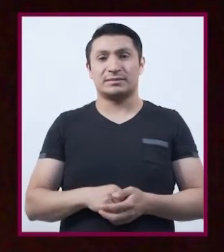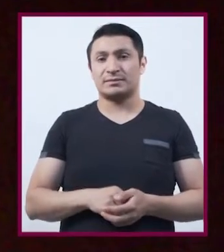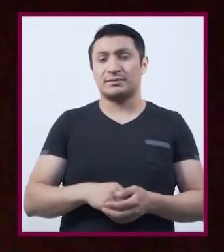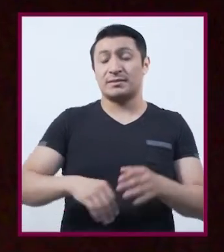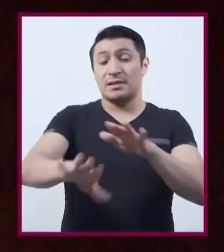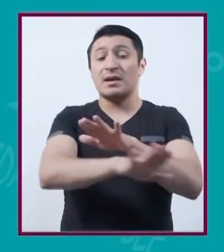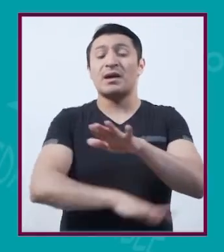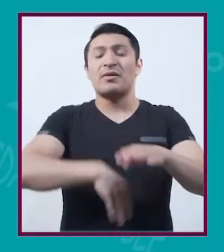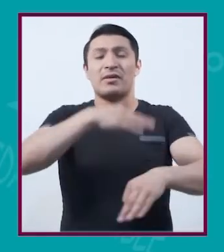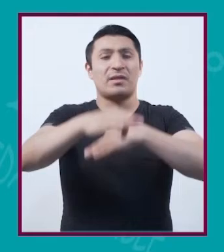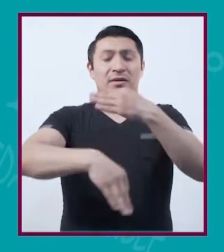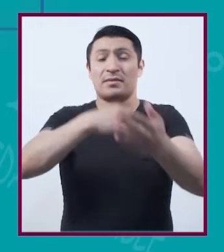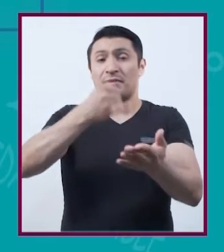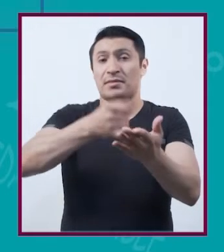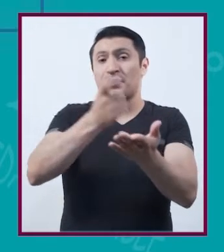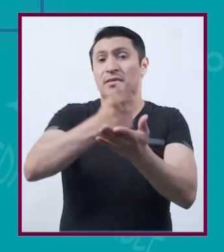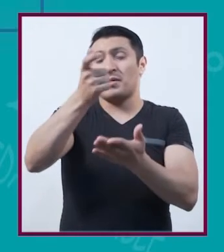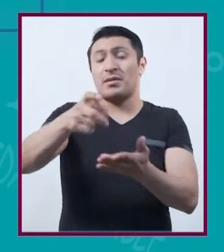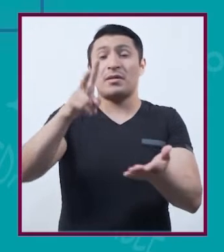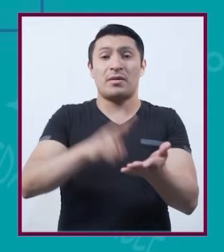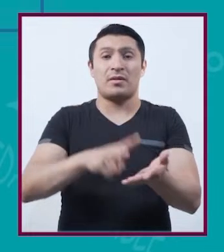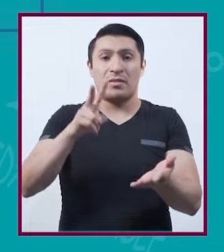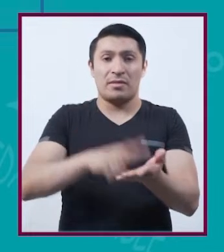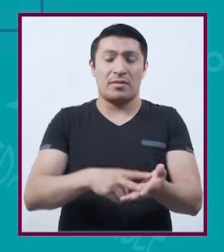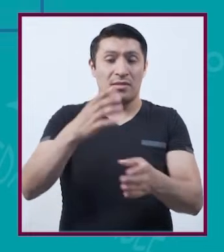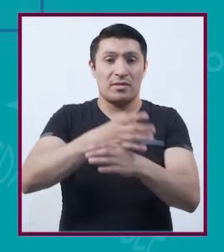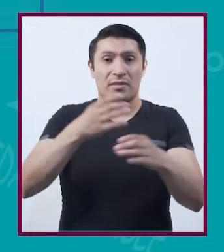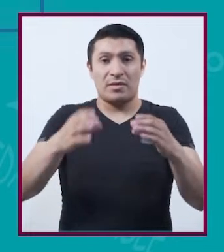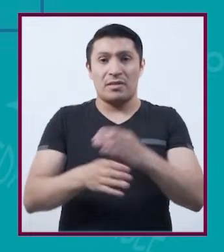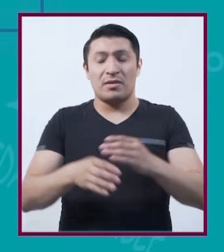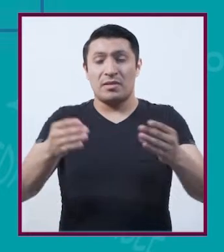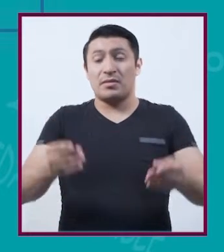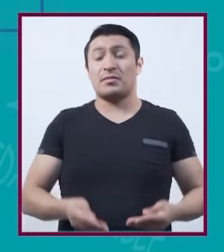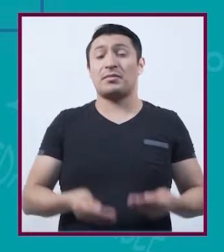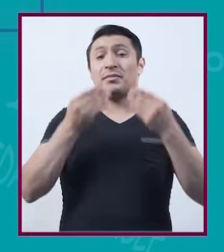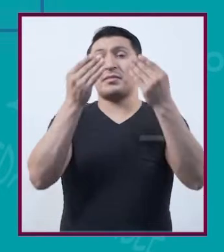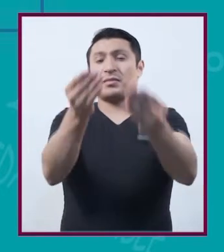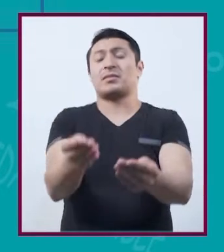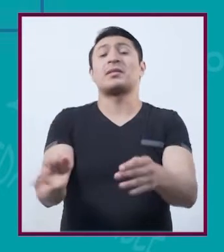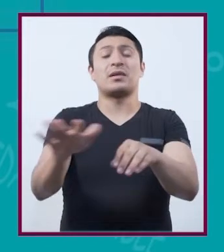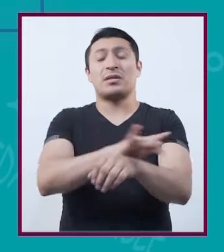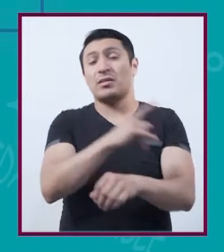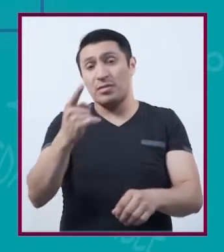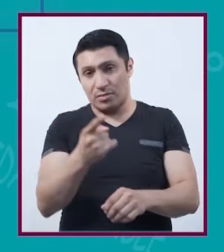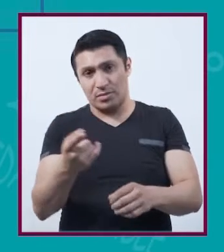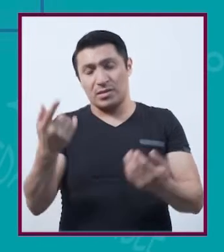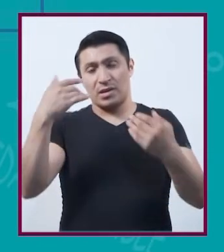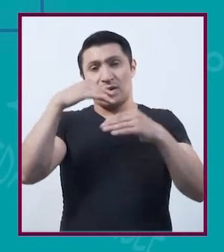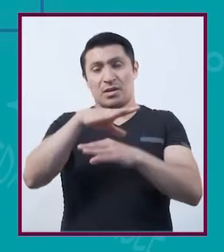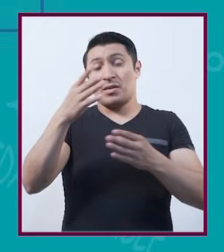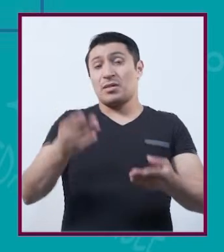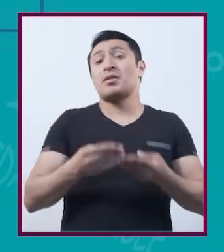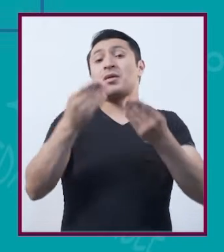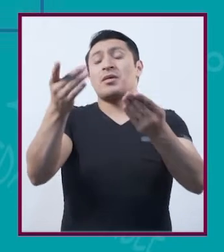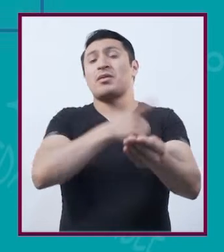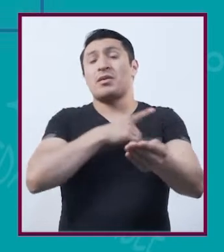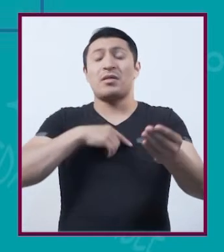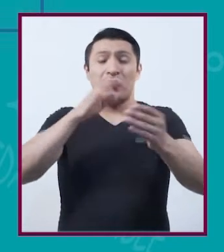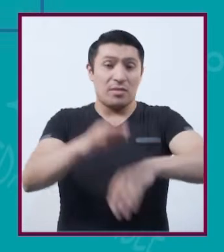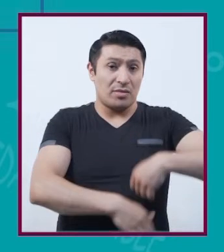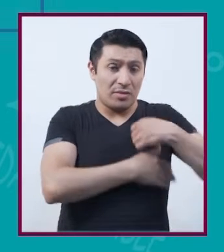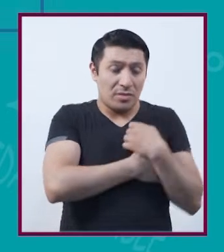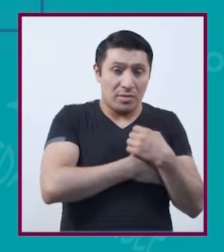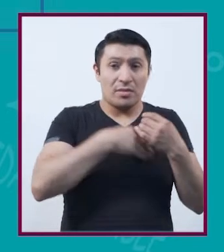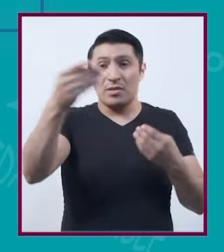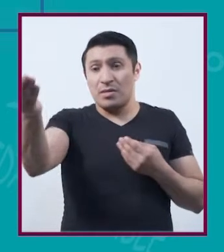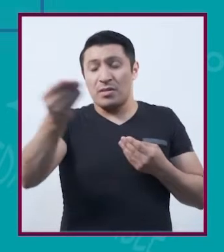personalmente en el proceso. La base de toda contribución es el valor de la cosa que ha de contribuir, porque